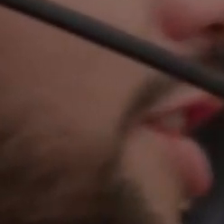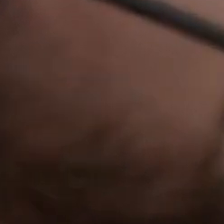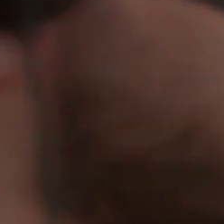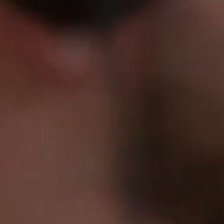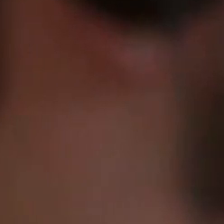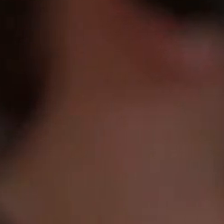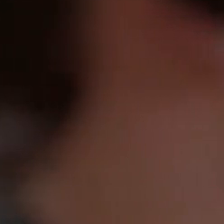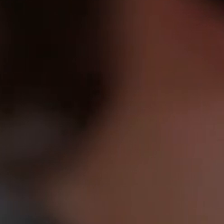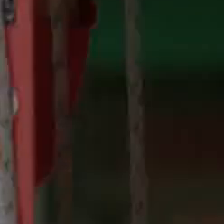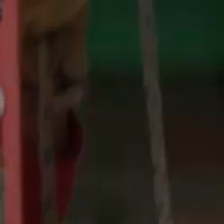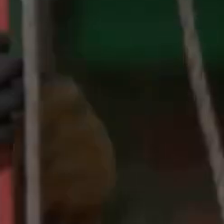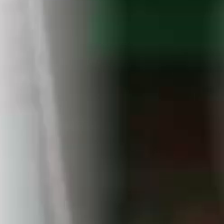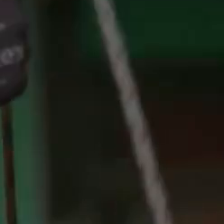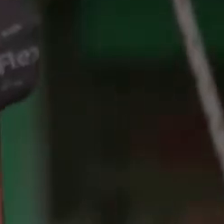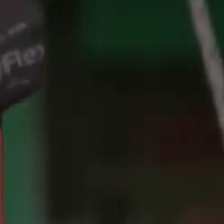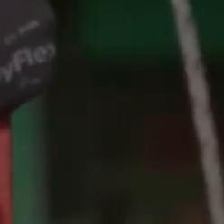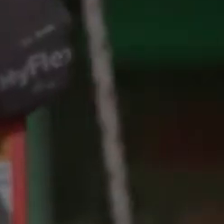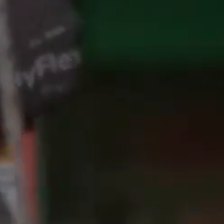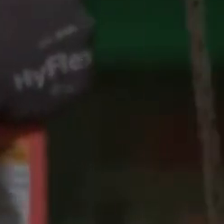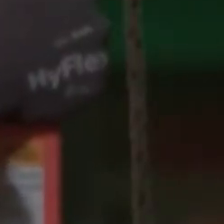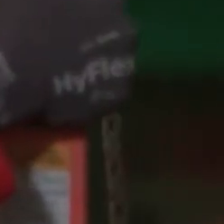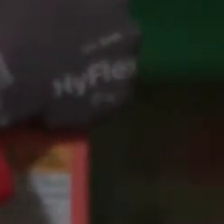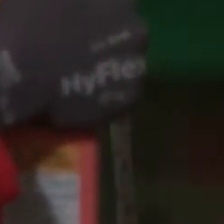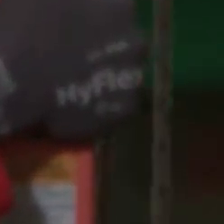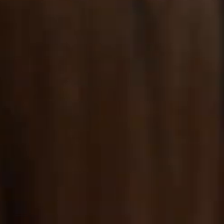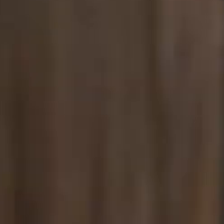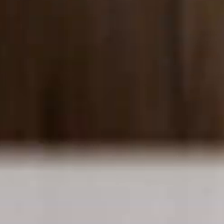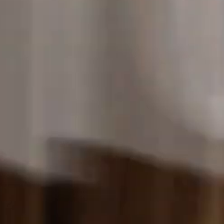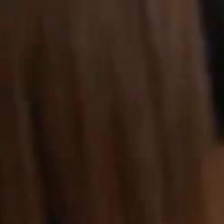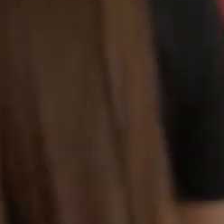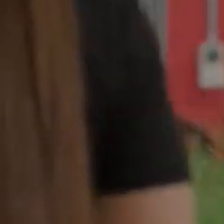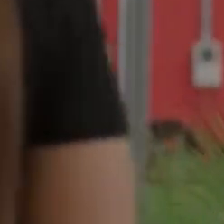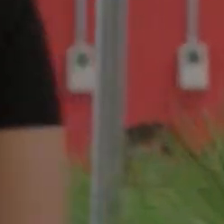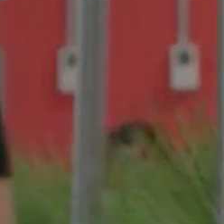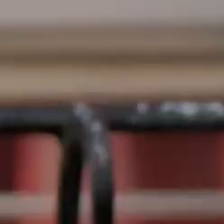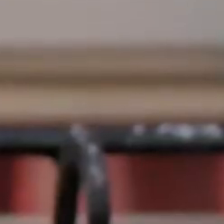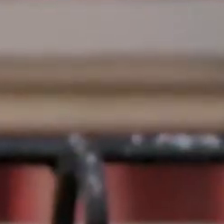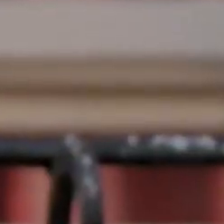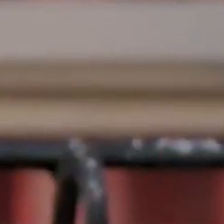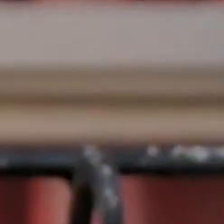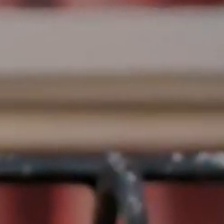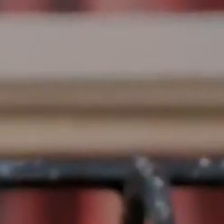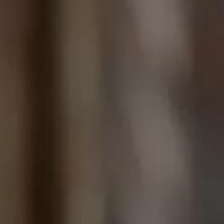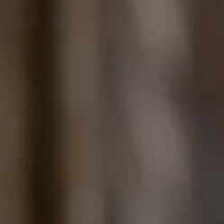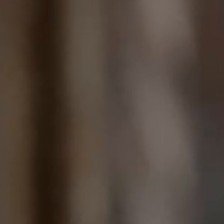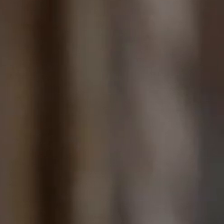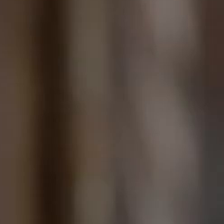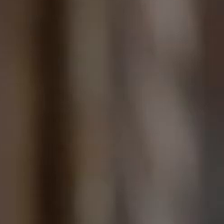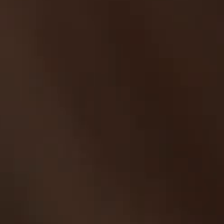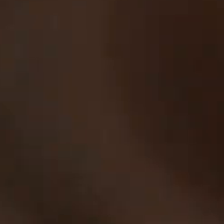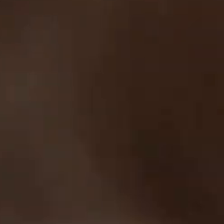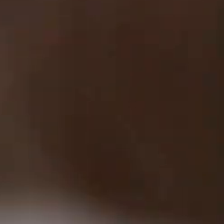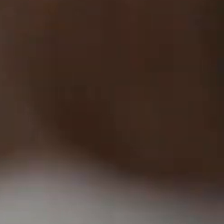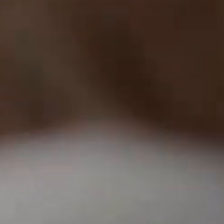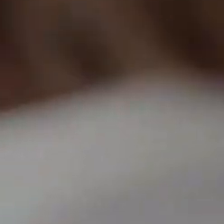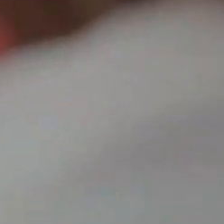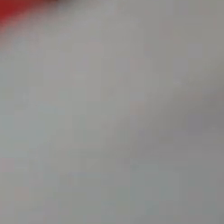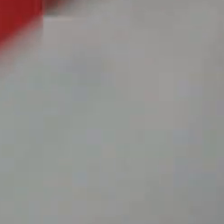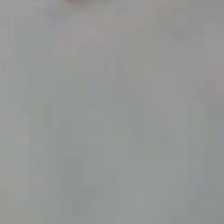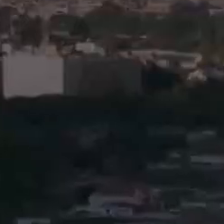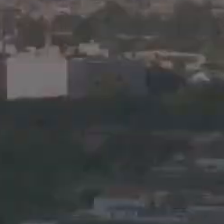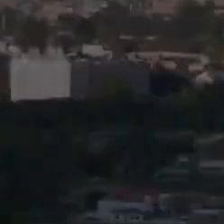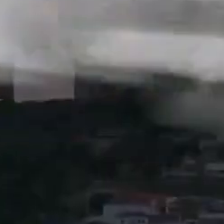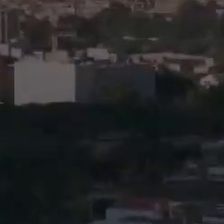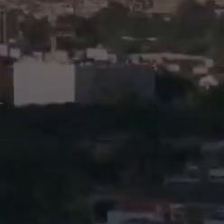tus necesidades. Por eso, seguimos invirtiendo recursos, tiempo y tecnología para que los caleños tengan el mejor servicio